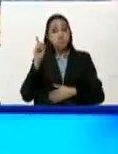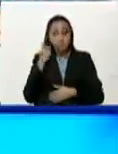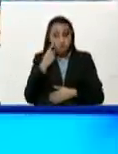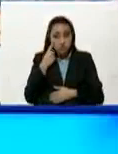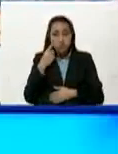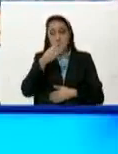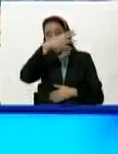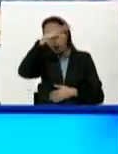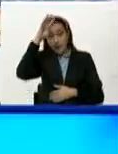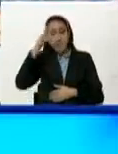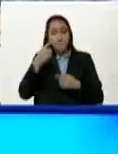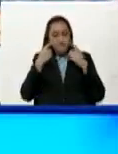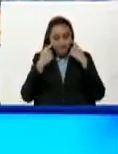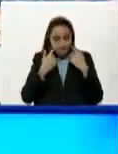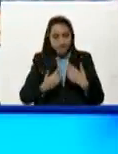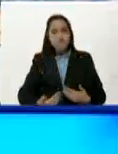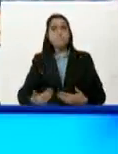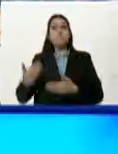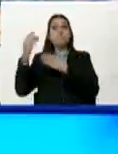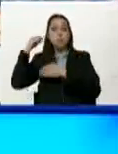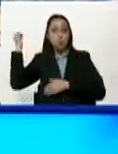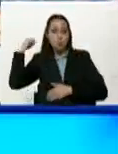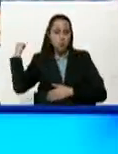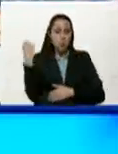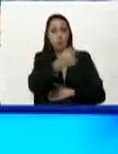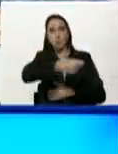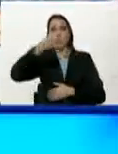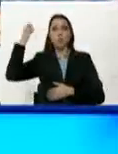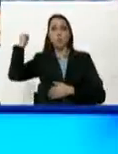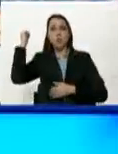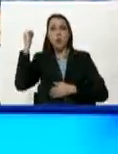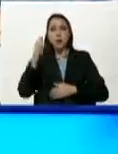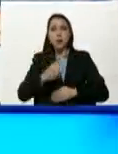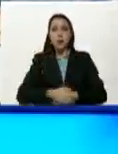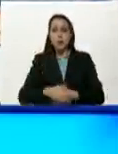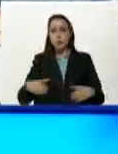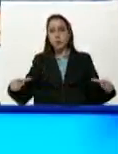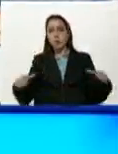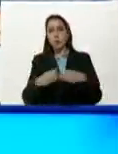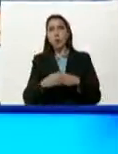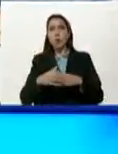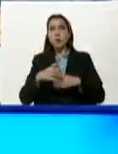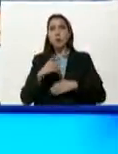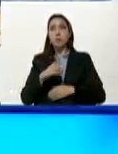apure apure adelante los grados de apure